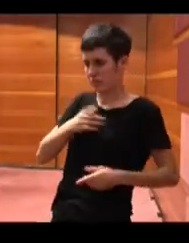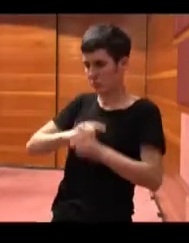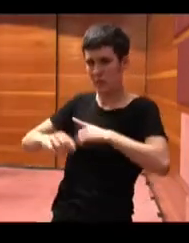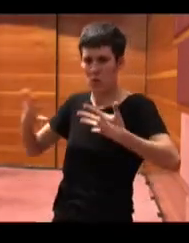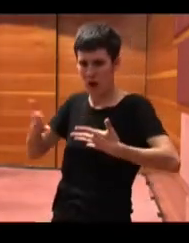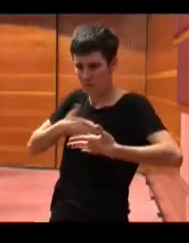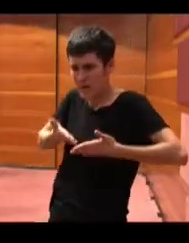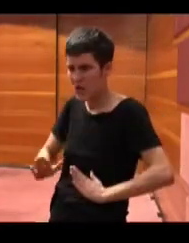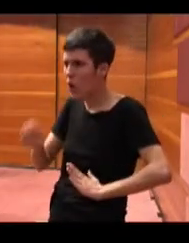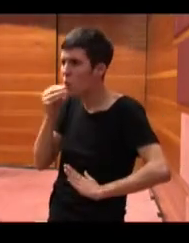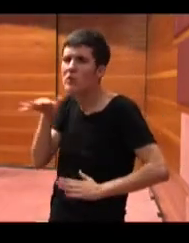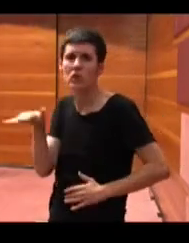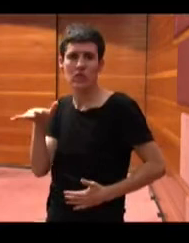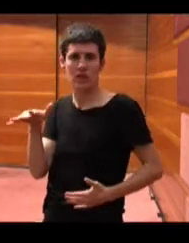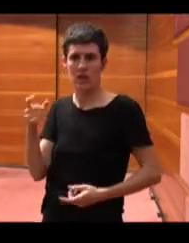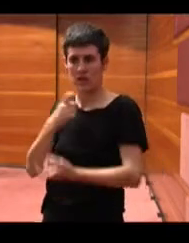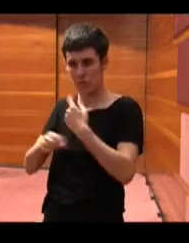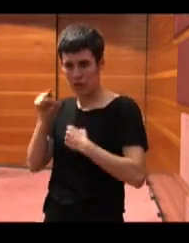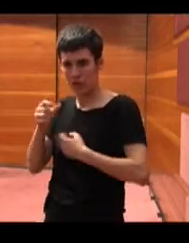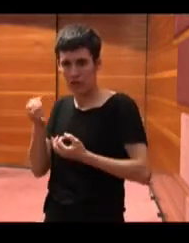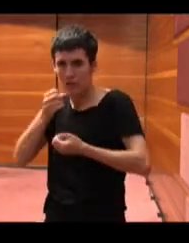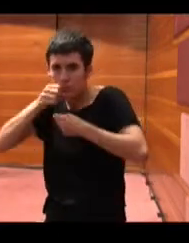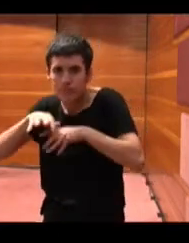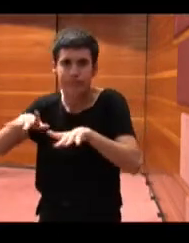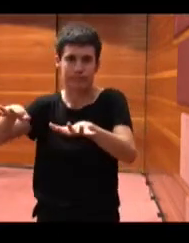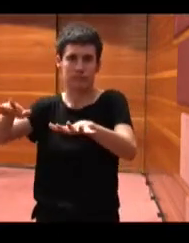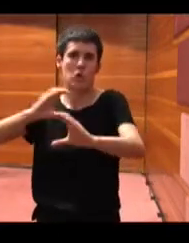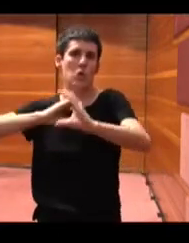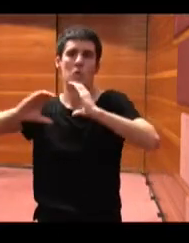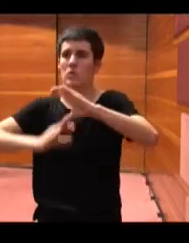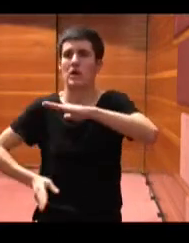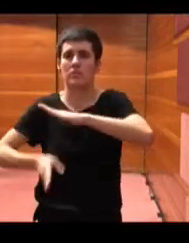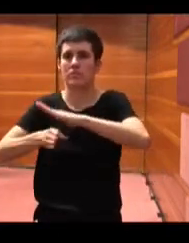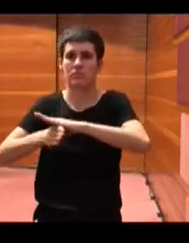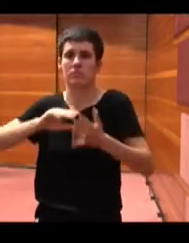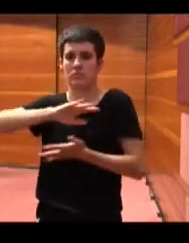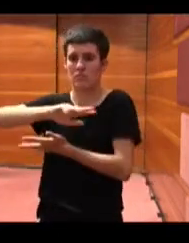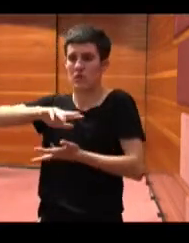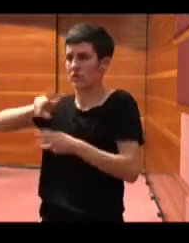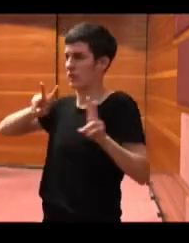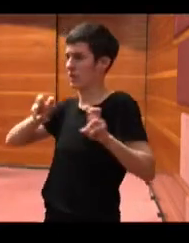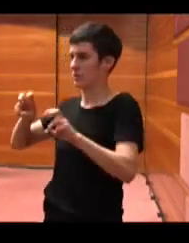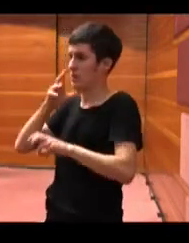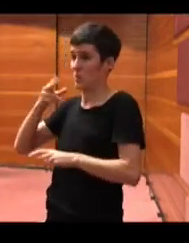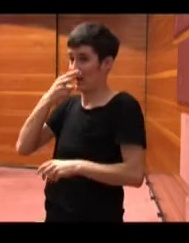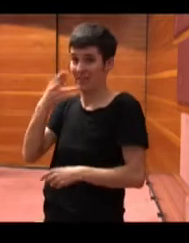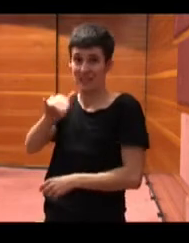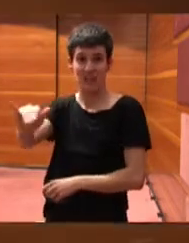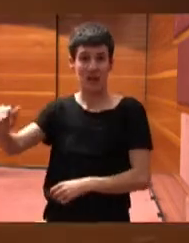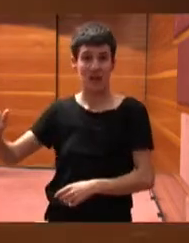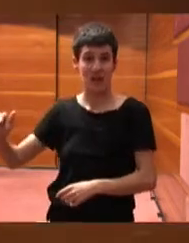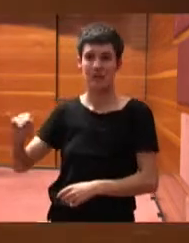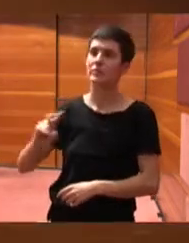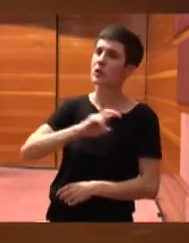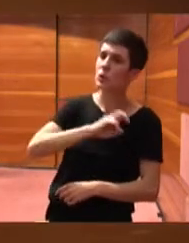había que dejar de dar esa información, ¿verdad? No había que dejar de comunicar esa serie de cosas porque estaban interesando. ¿Y qué otra cosa era